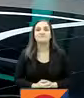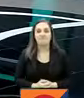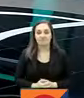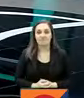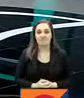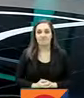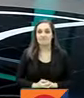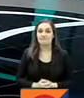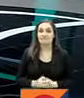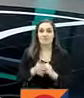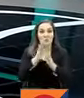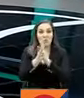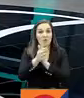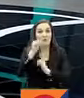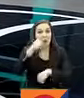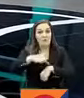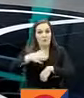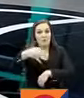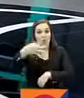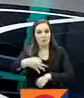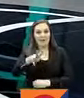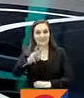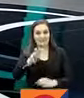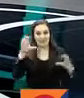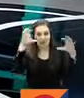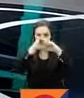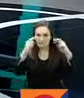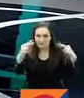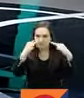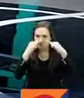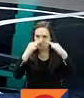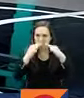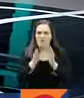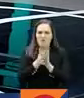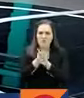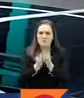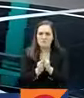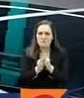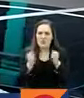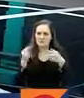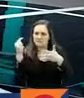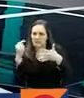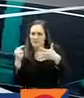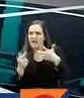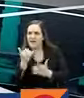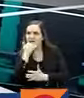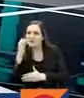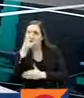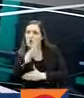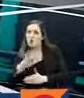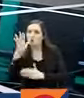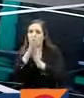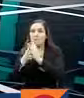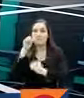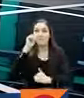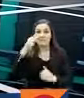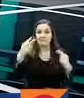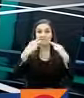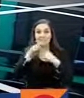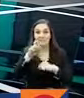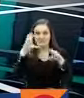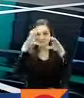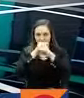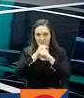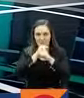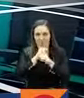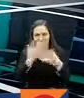nos encontramos muy puntuales mañana a las 7 de la noche con más información de la actualidad colombiana y, por supuesto, ustedes